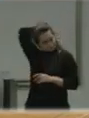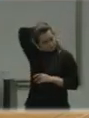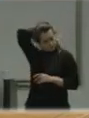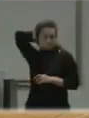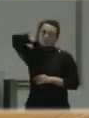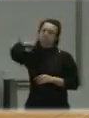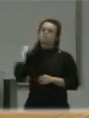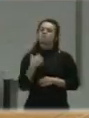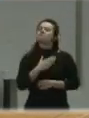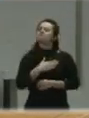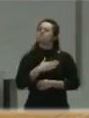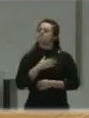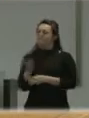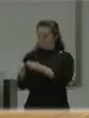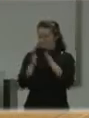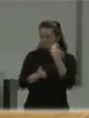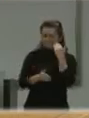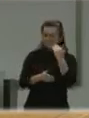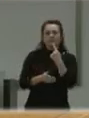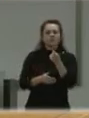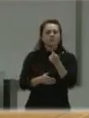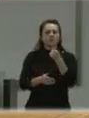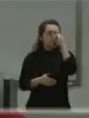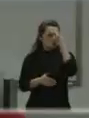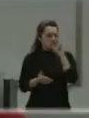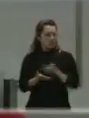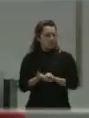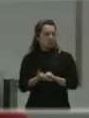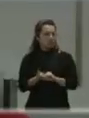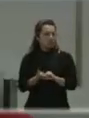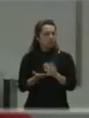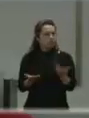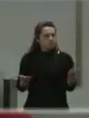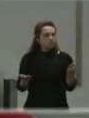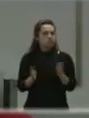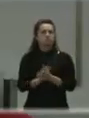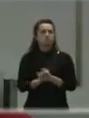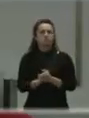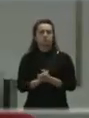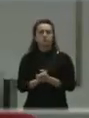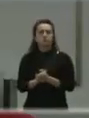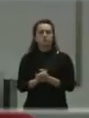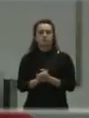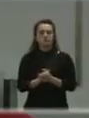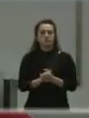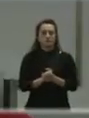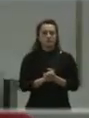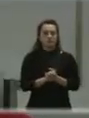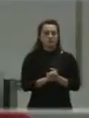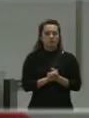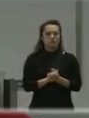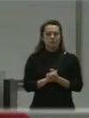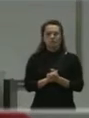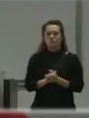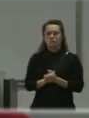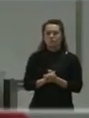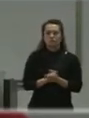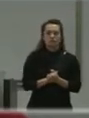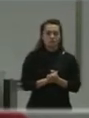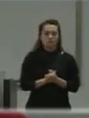yo creo que esto es muy bueno lo que voy a voy